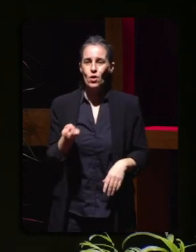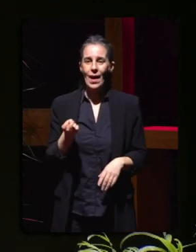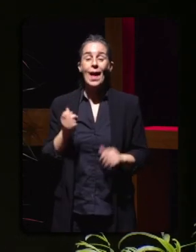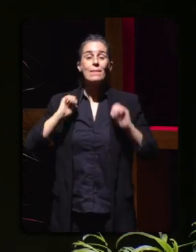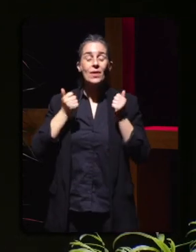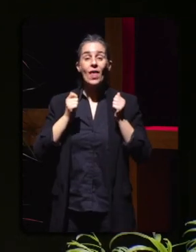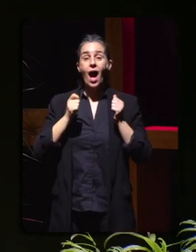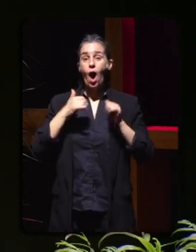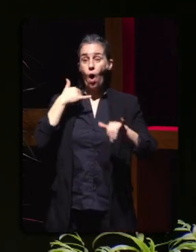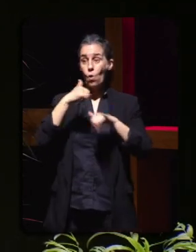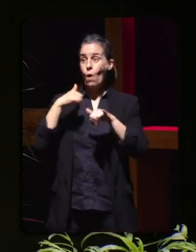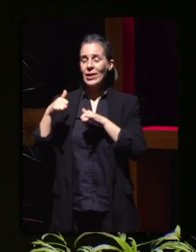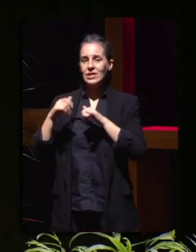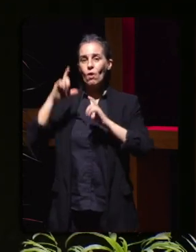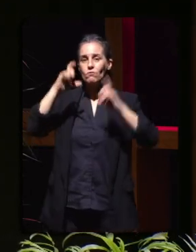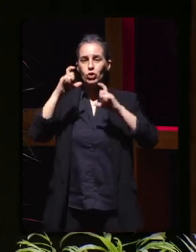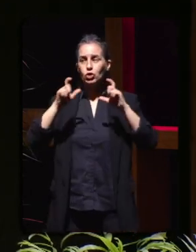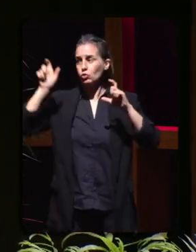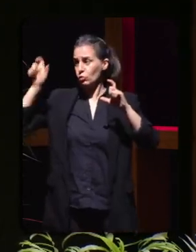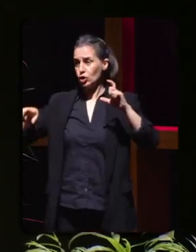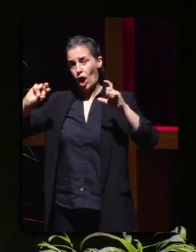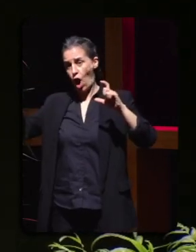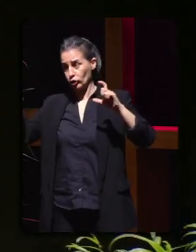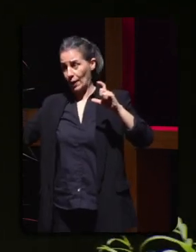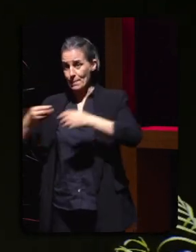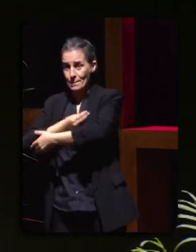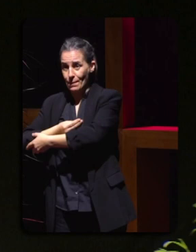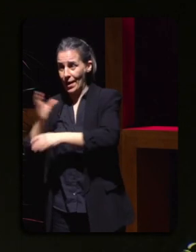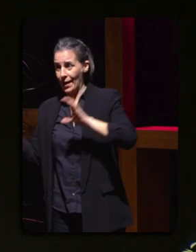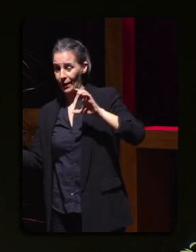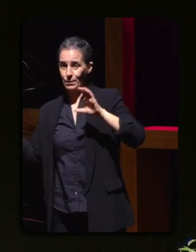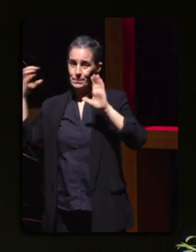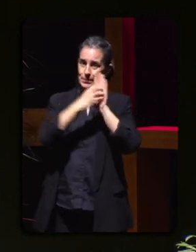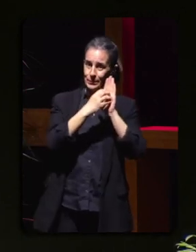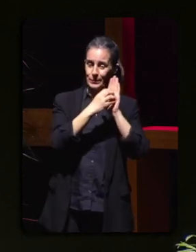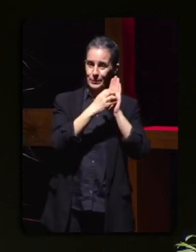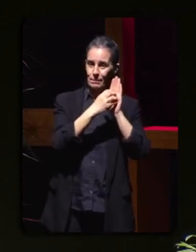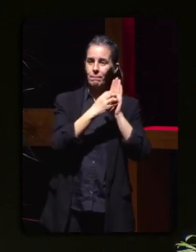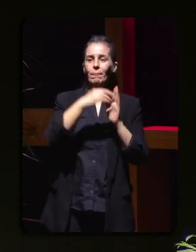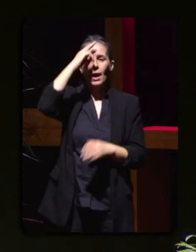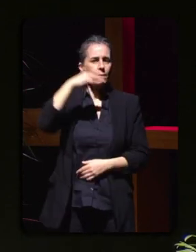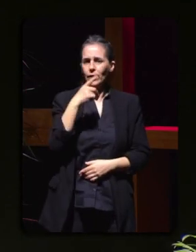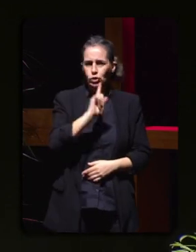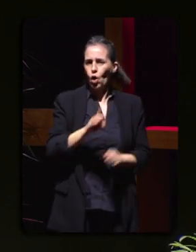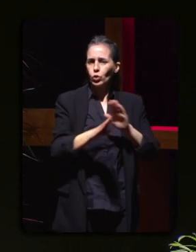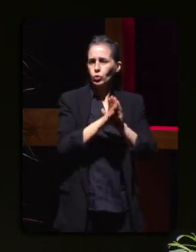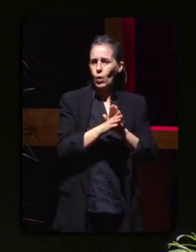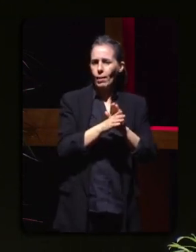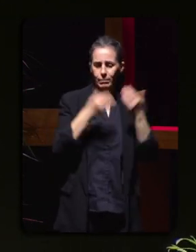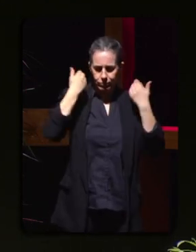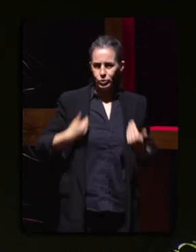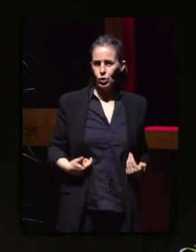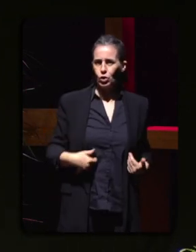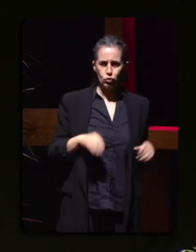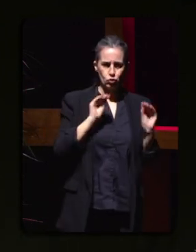de otra persona que no son ellas que es el bebé los padres no hacen esto los padres siguen siendo ellos con su traje y su ropa pero